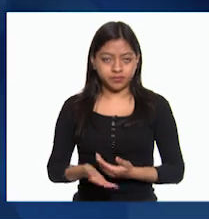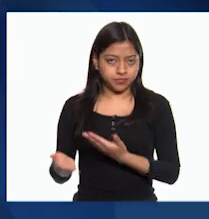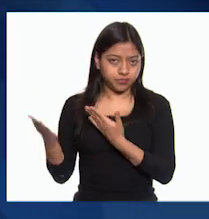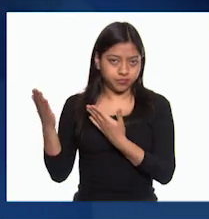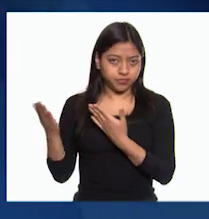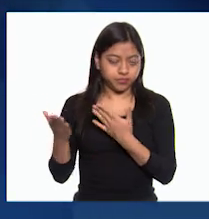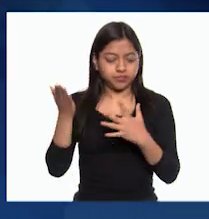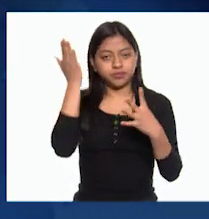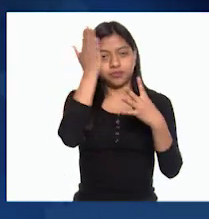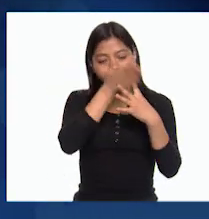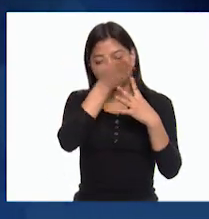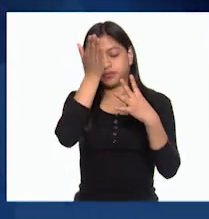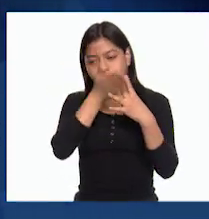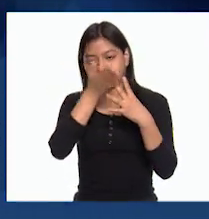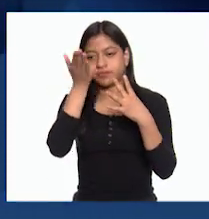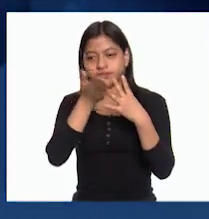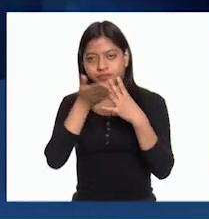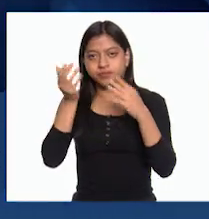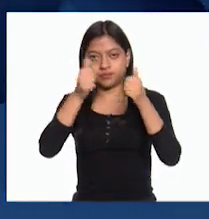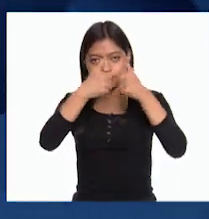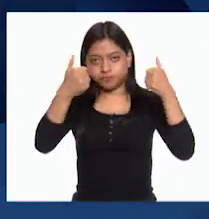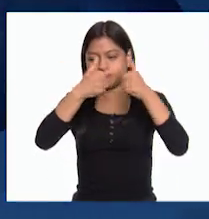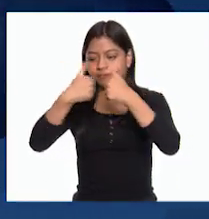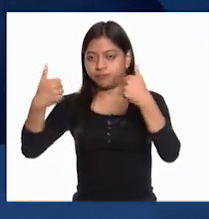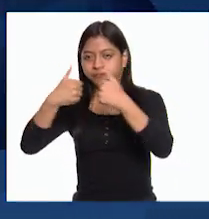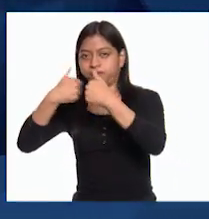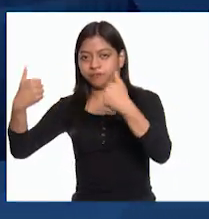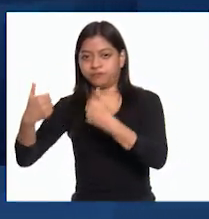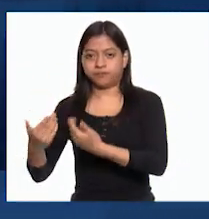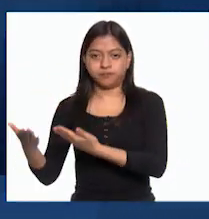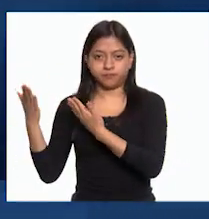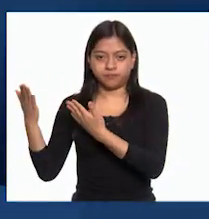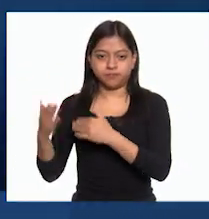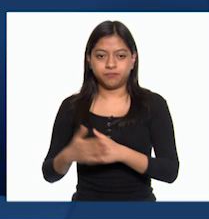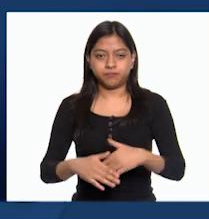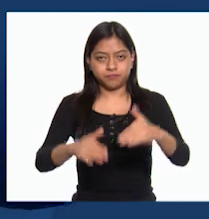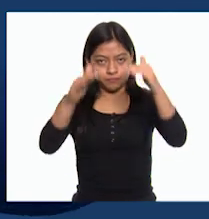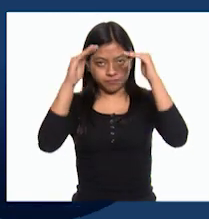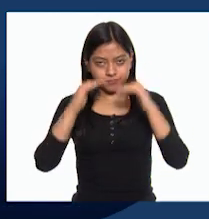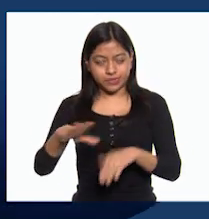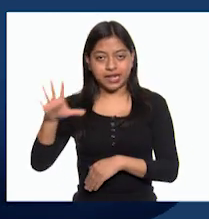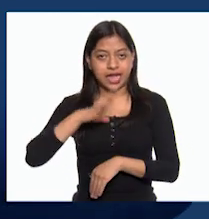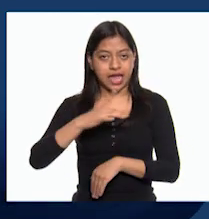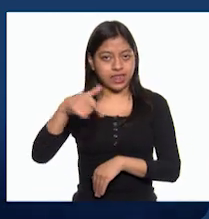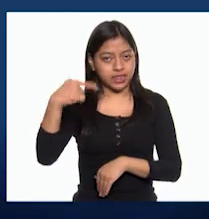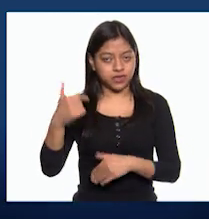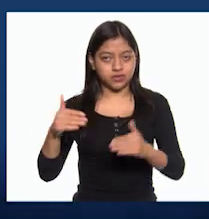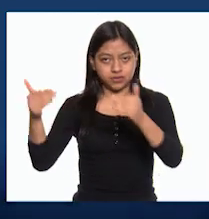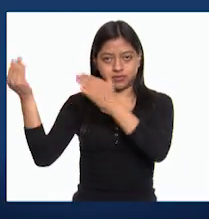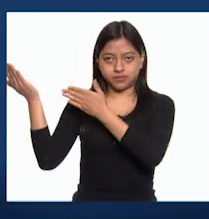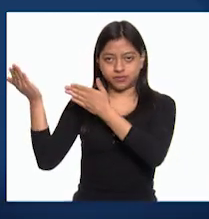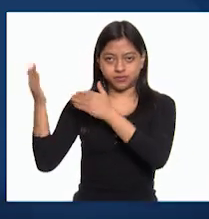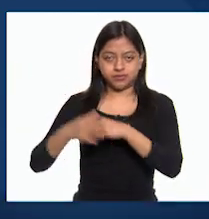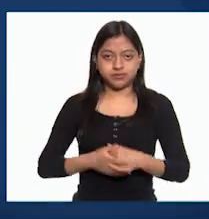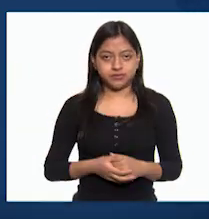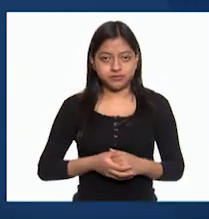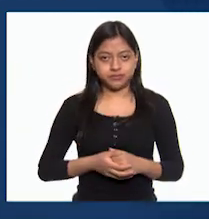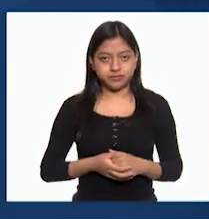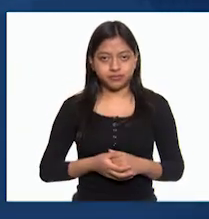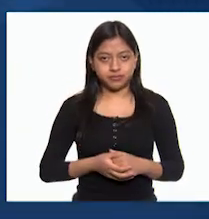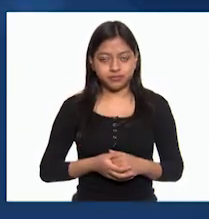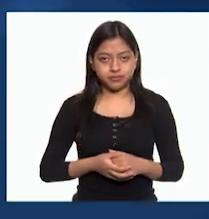fácil, soneto, cotidiano. Y en otros 12, como en el ejemplo que ahí está en su